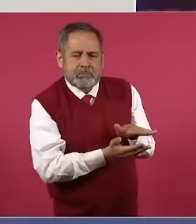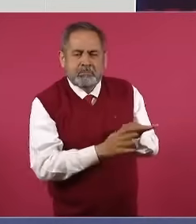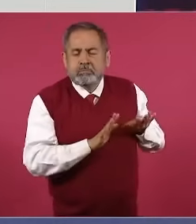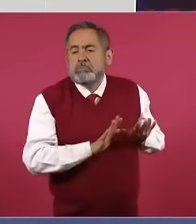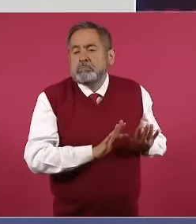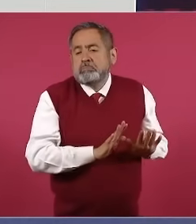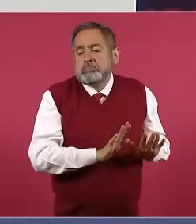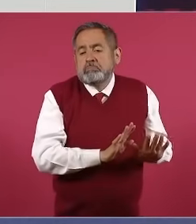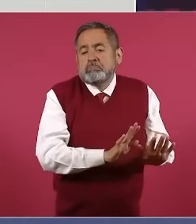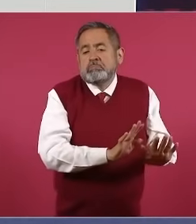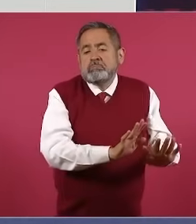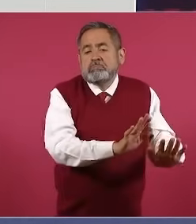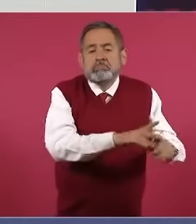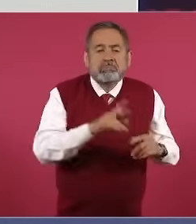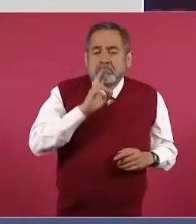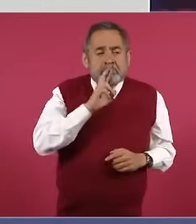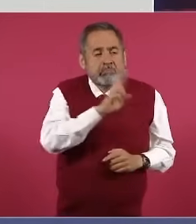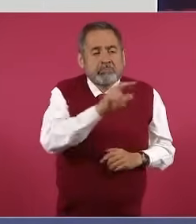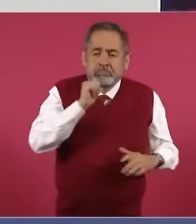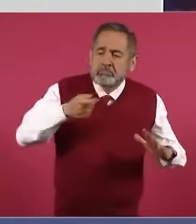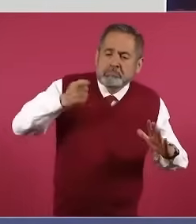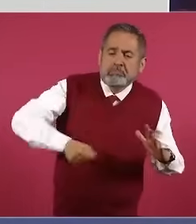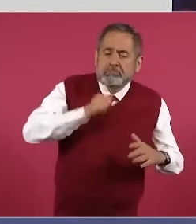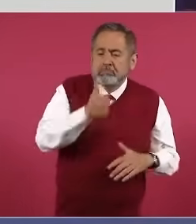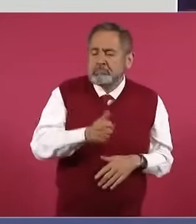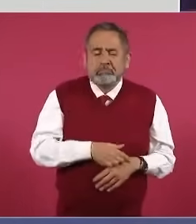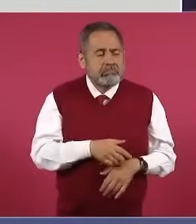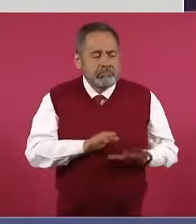para proteger a una empresa